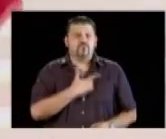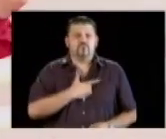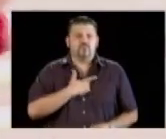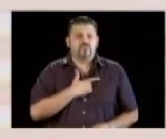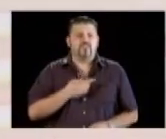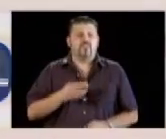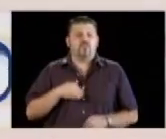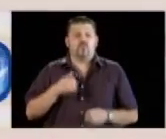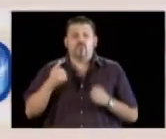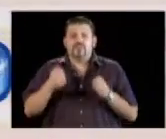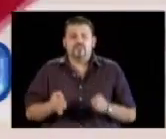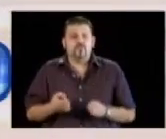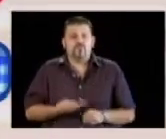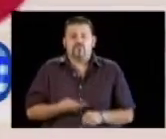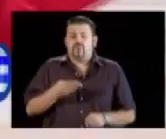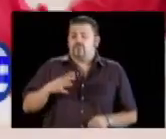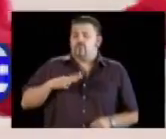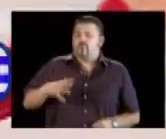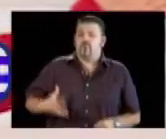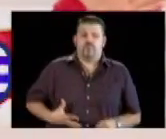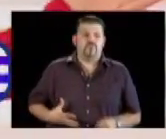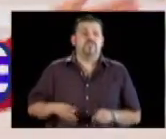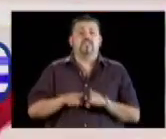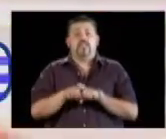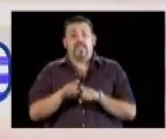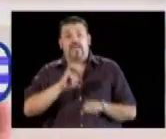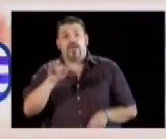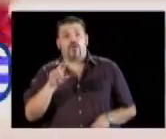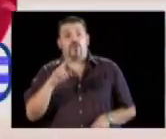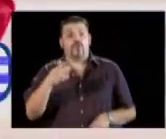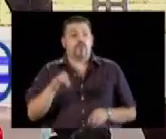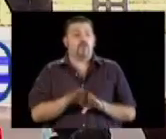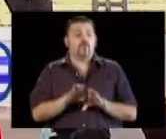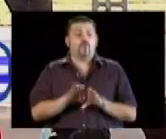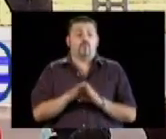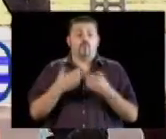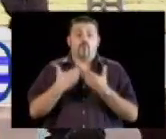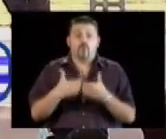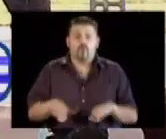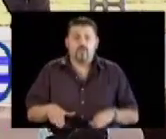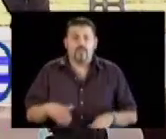Estoy orgullosa de tener esta hermana, a Jorge como cuñado. Y